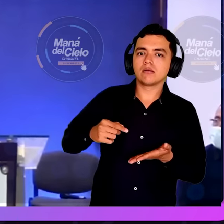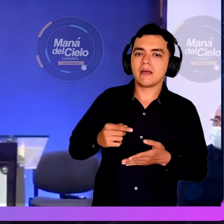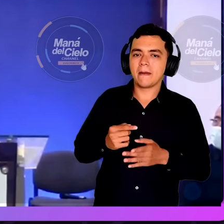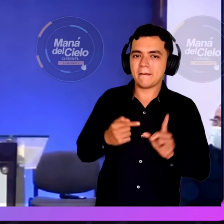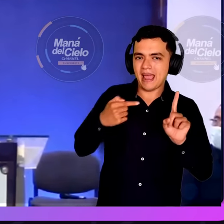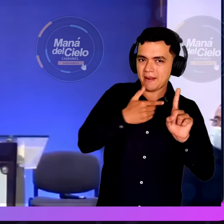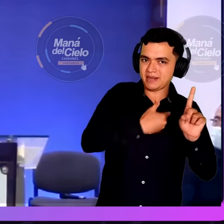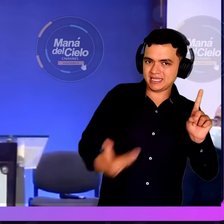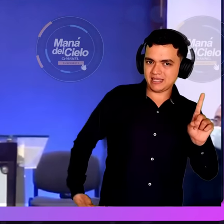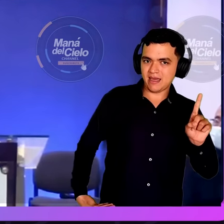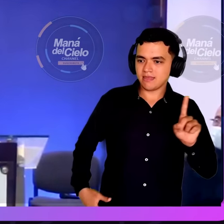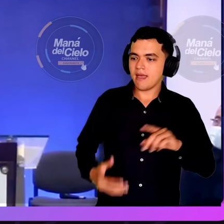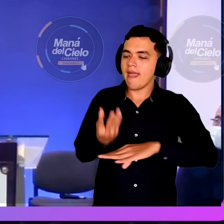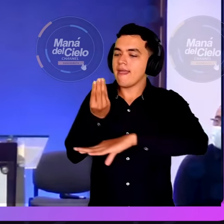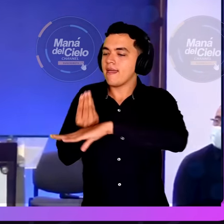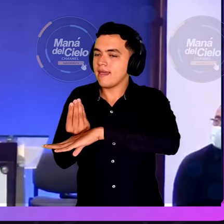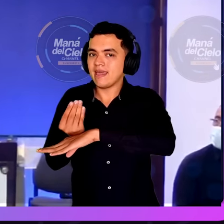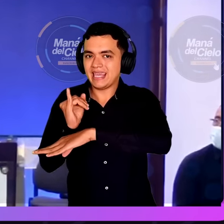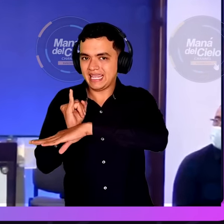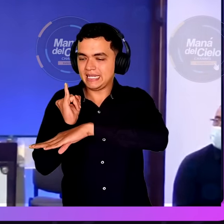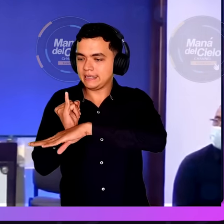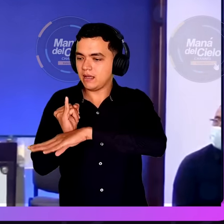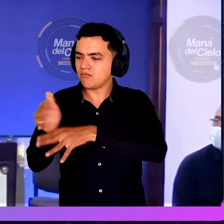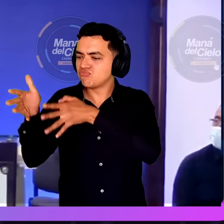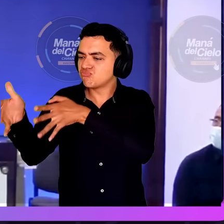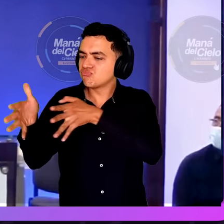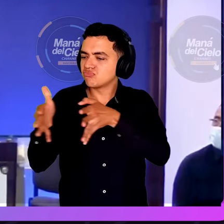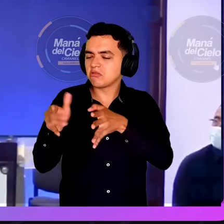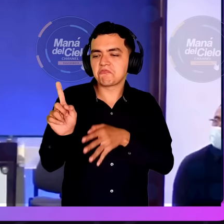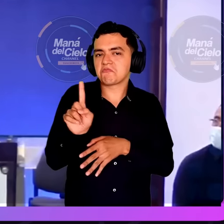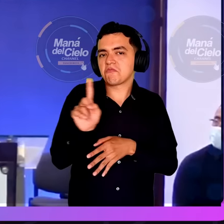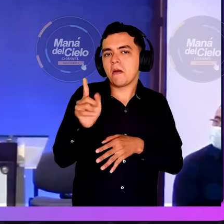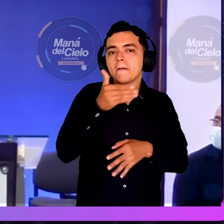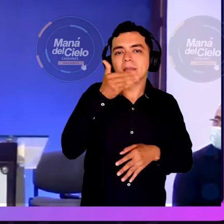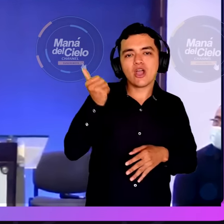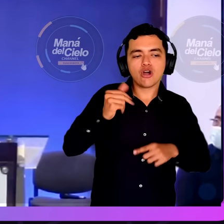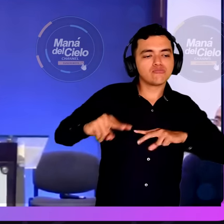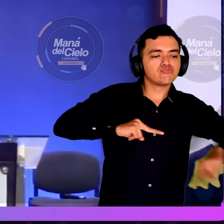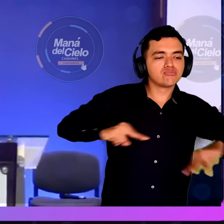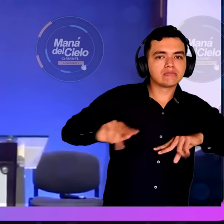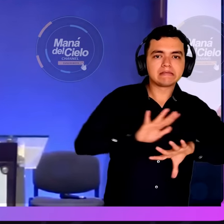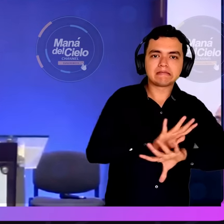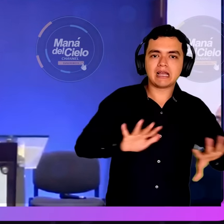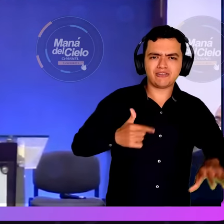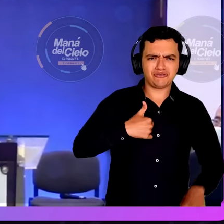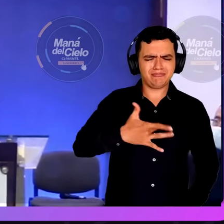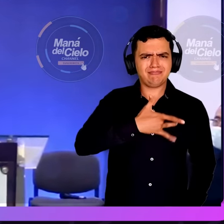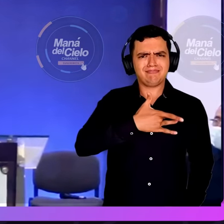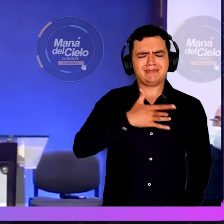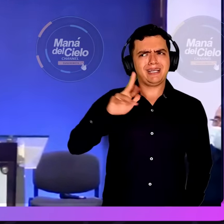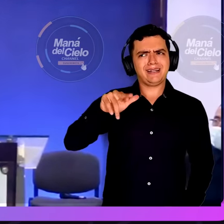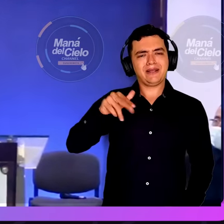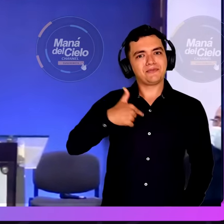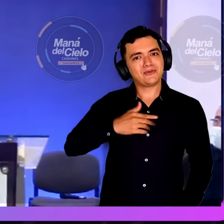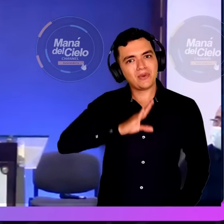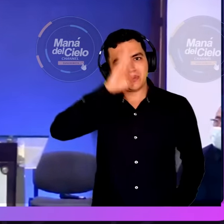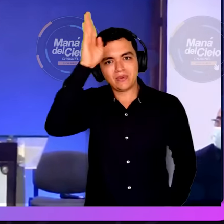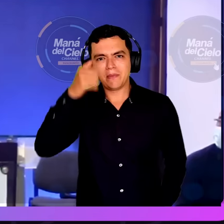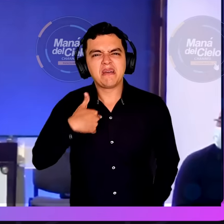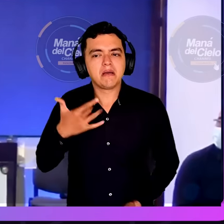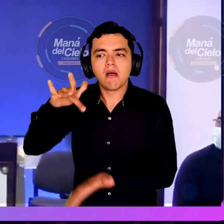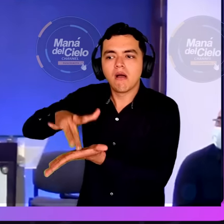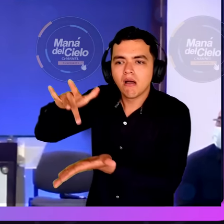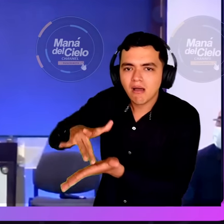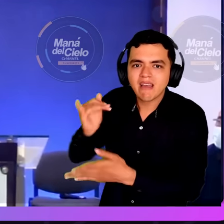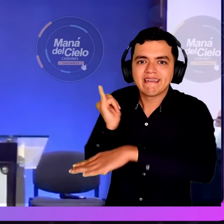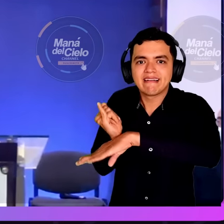fue muy duro, pero resulta que estando en ese apartamento yo me levantaba temprano a mi programa de oración, Bueno, y oraba,